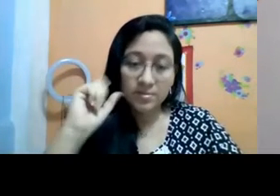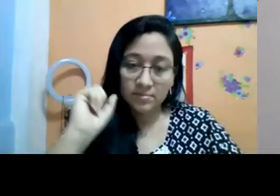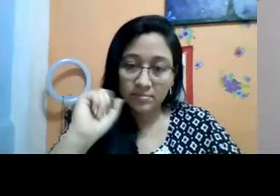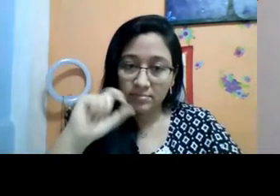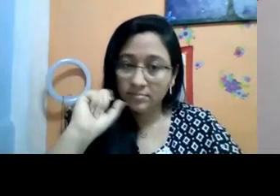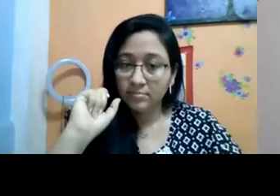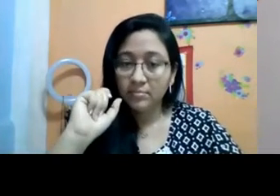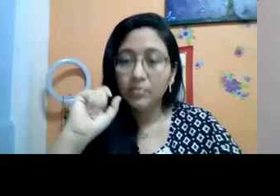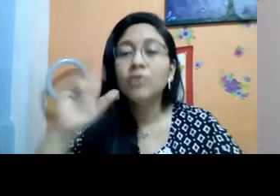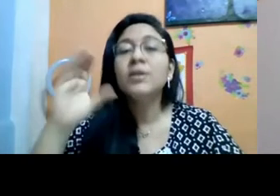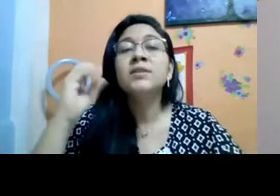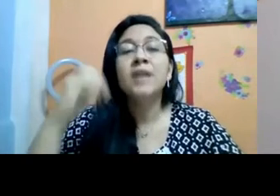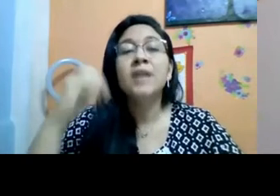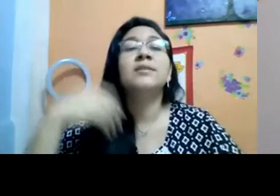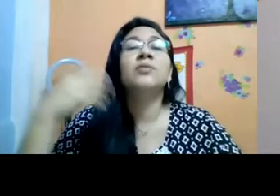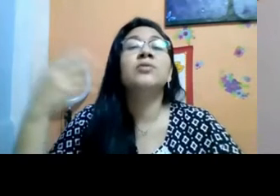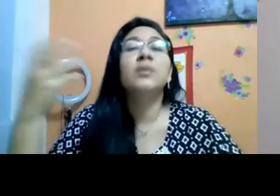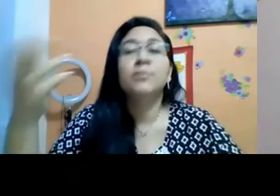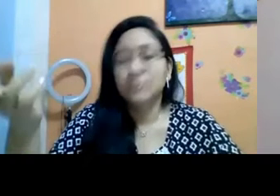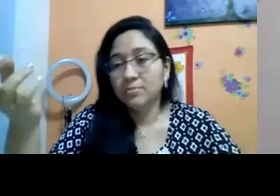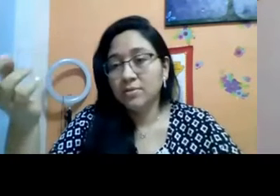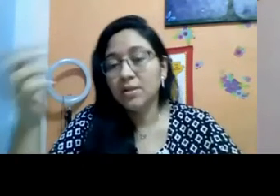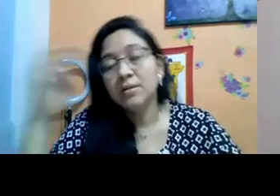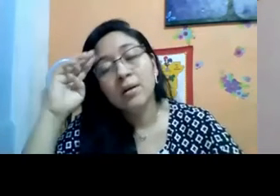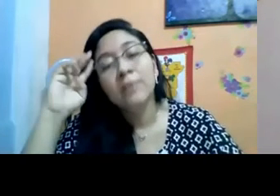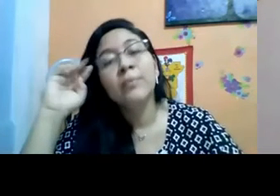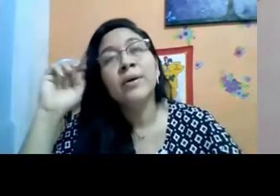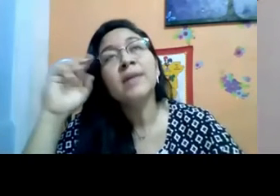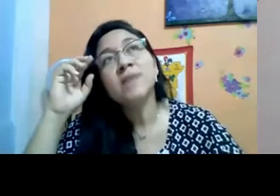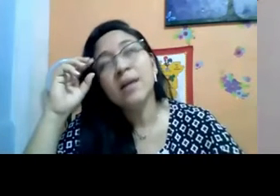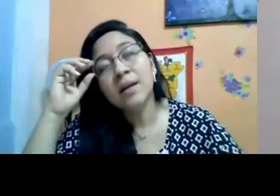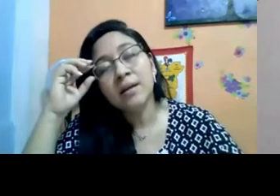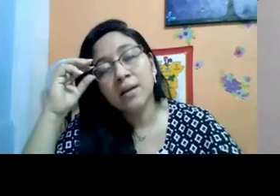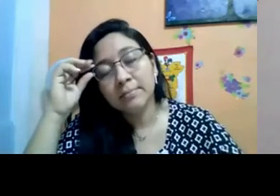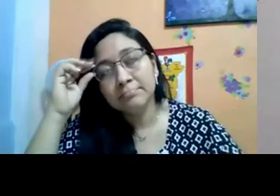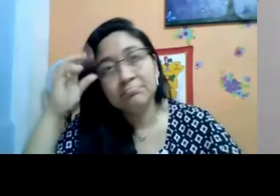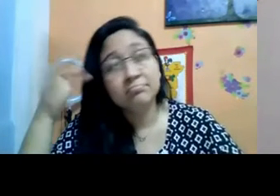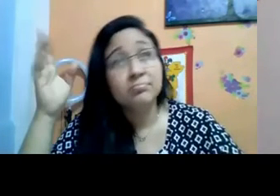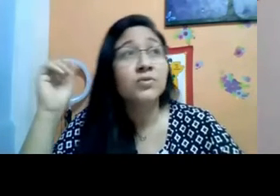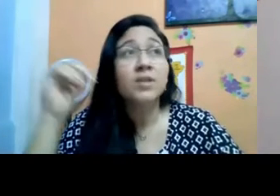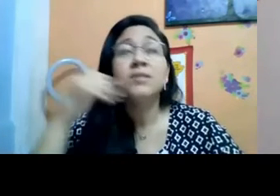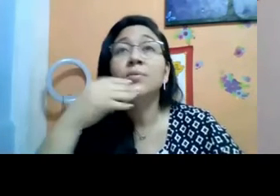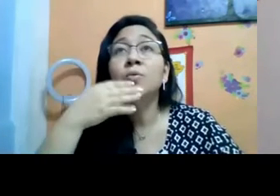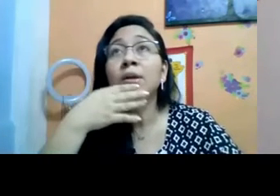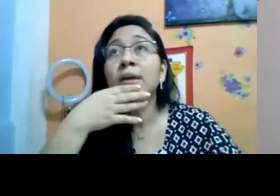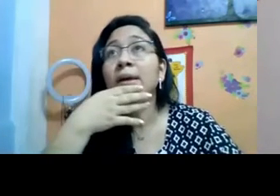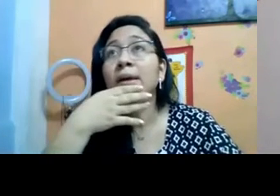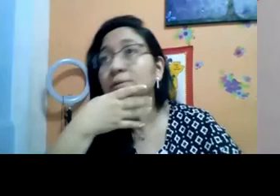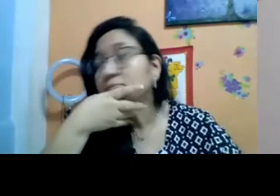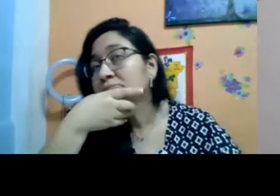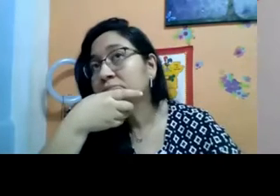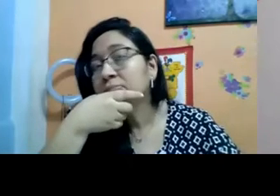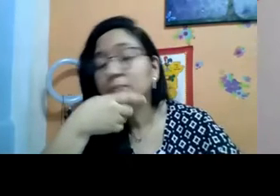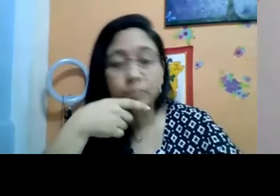4 secciones donde ya desarrollemos, ¿sí? Puede ser... no sé, se me ocurre que